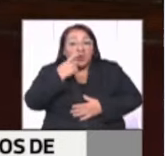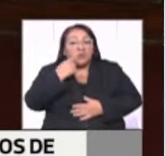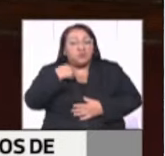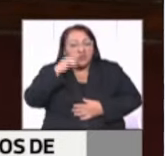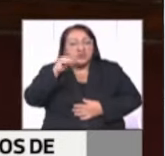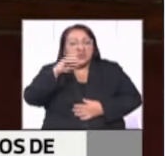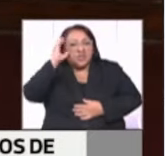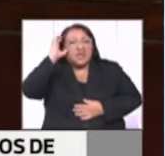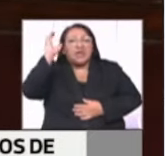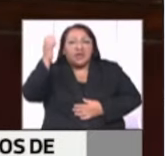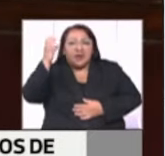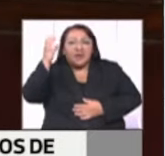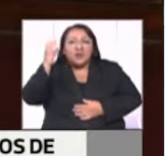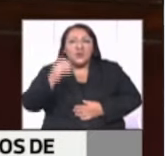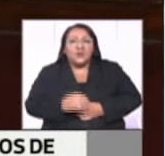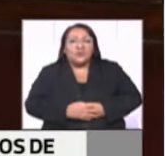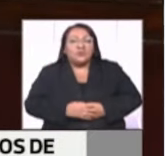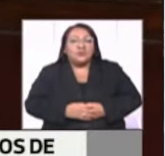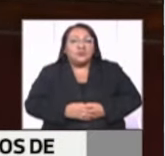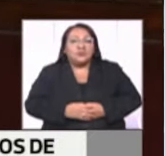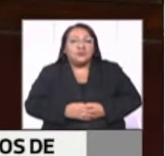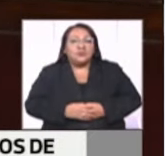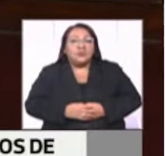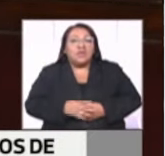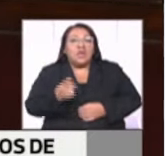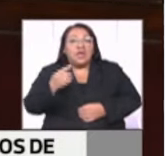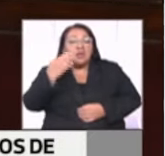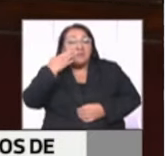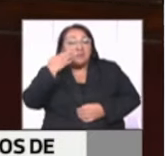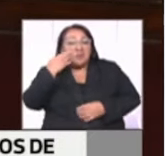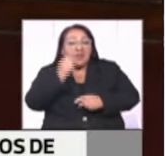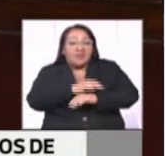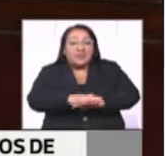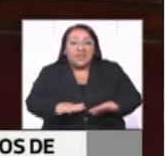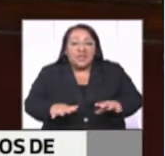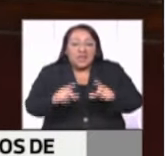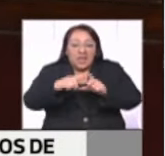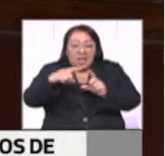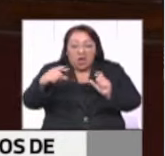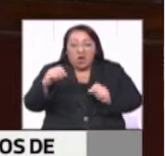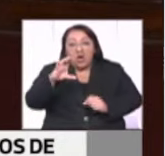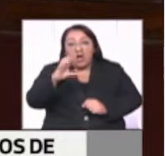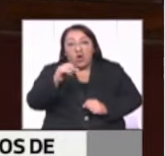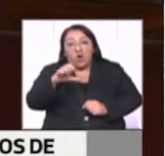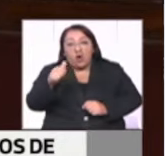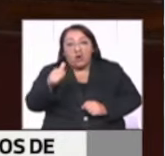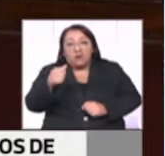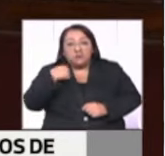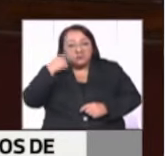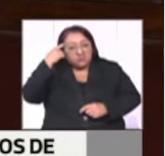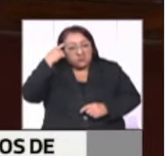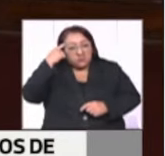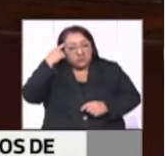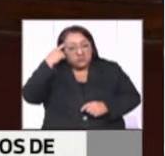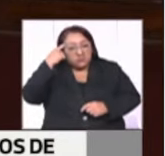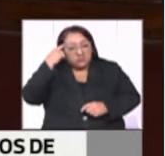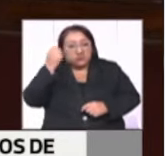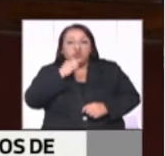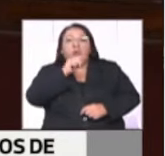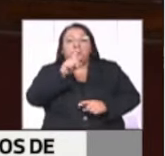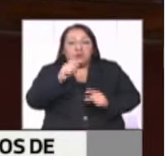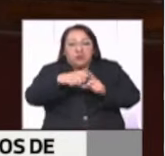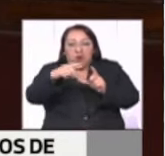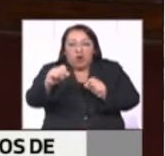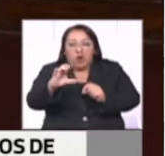creyente en la Pachamama y en la hoja de coca. Y yo he preguntado a la hoja de coca